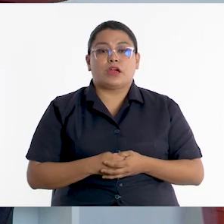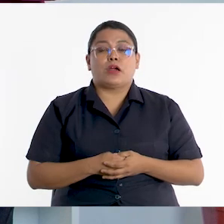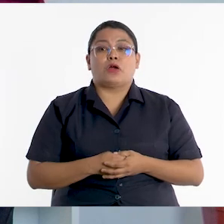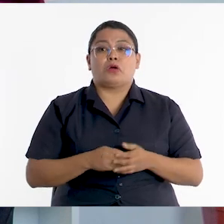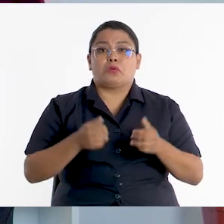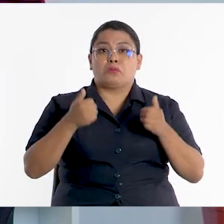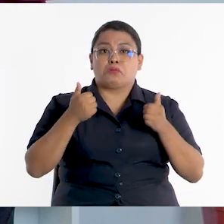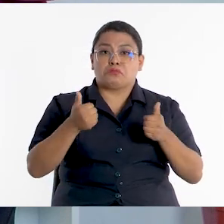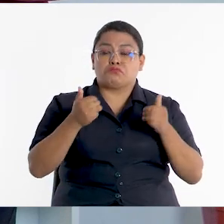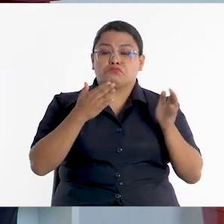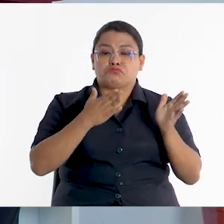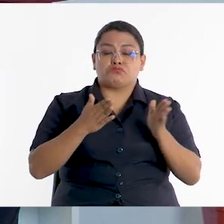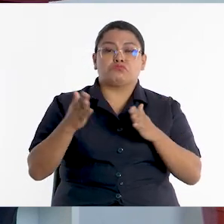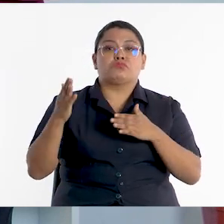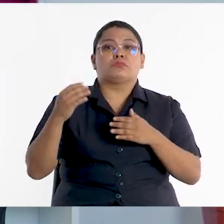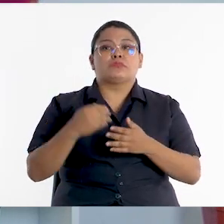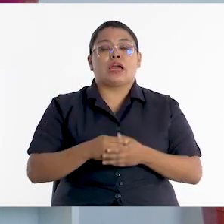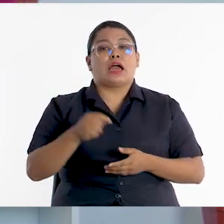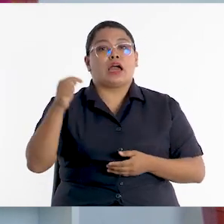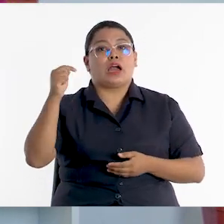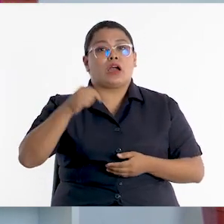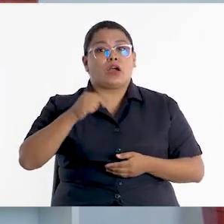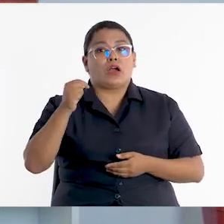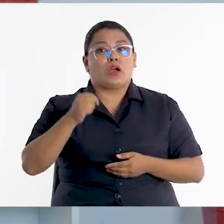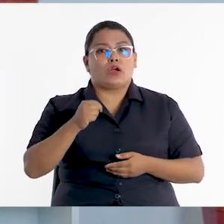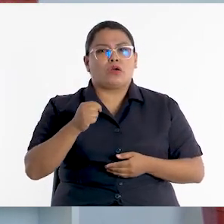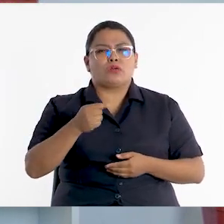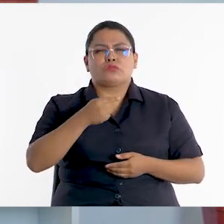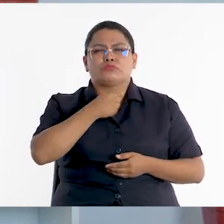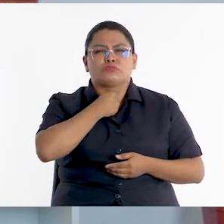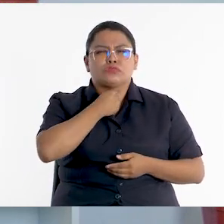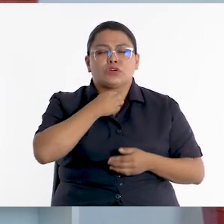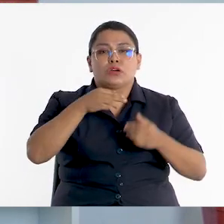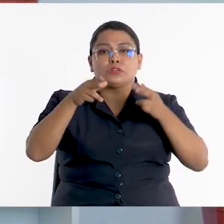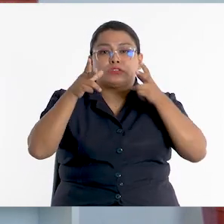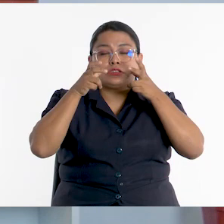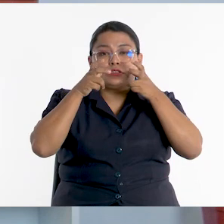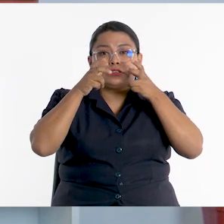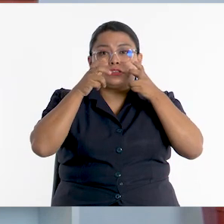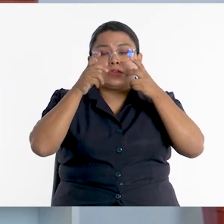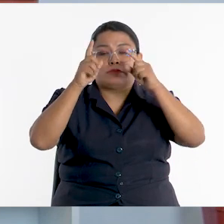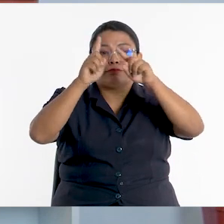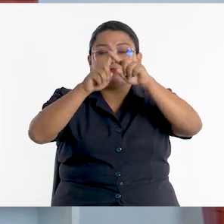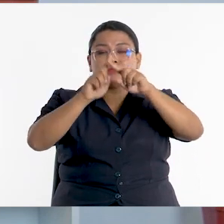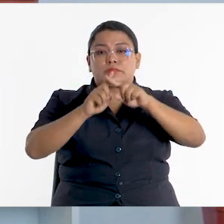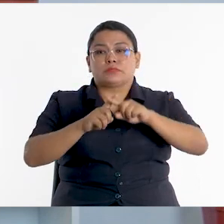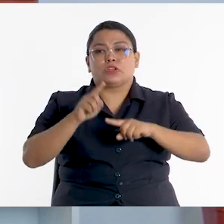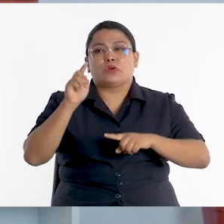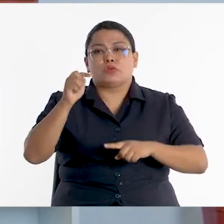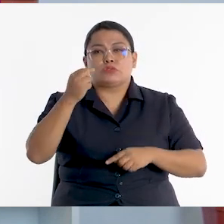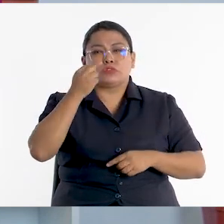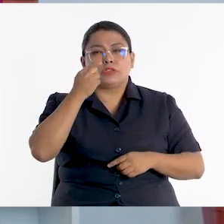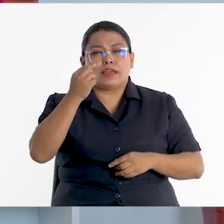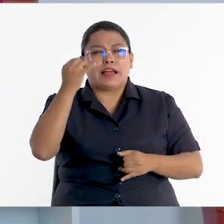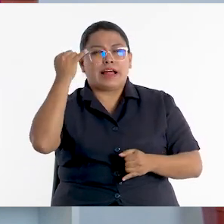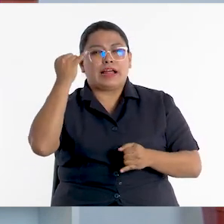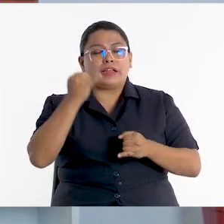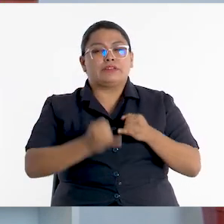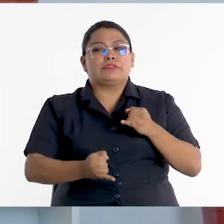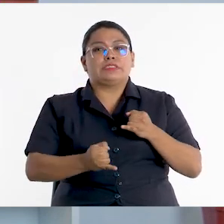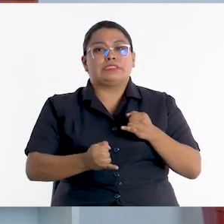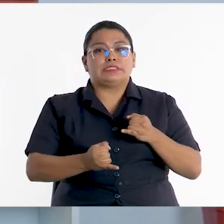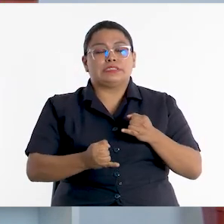¡Qué excelente secuencia! Ahora, es curioso observar que la tabla del 1 se ve al